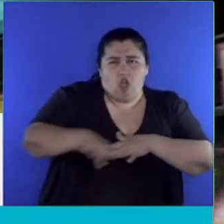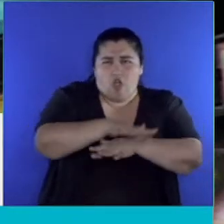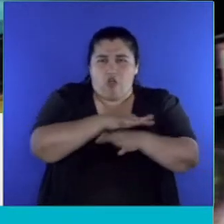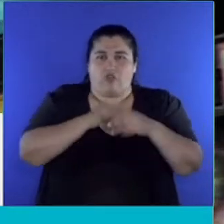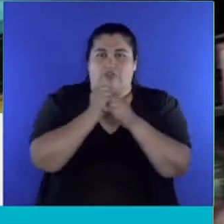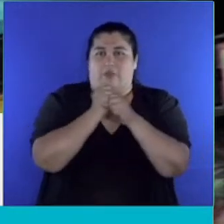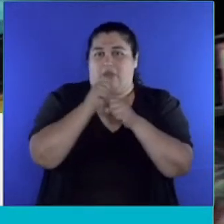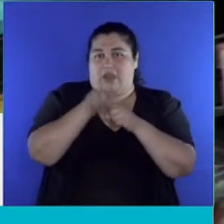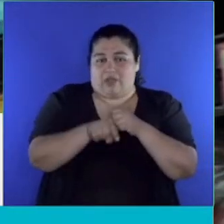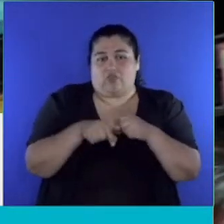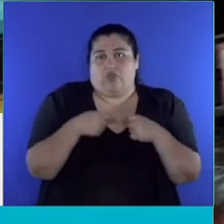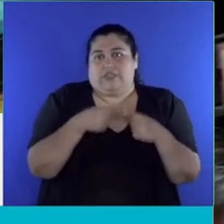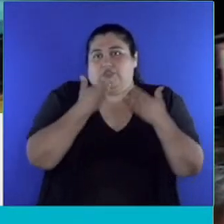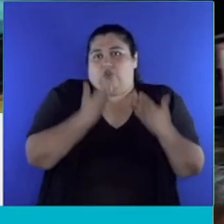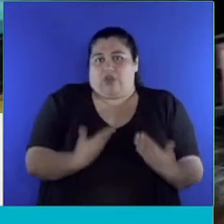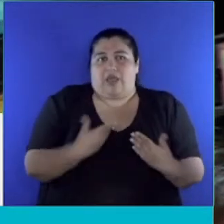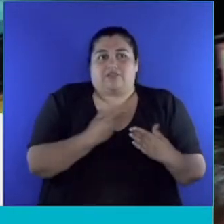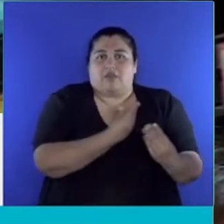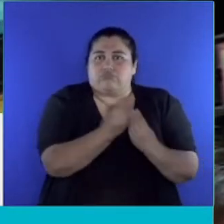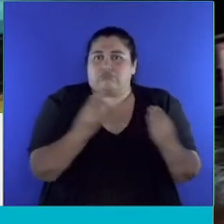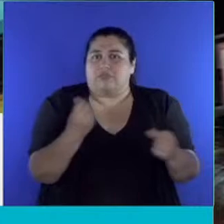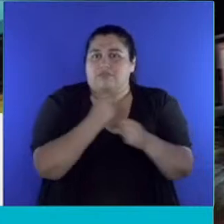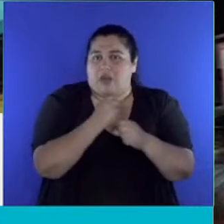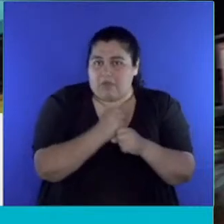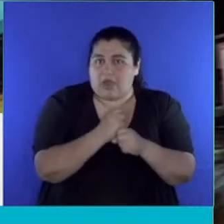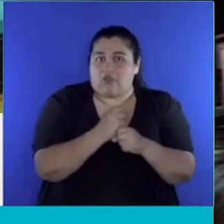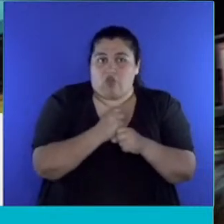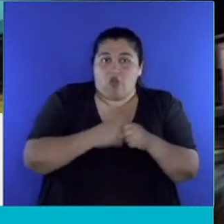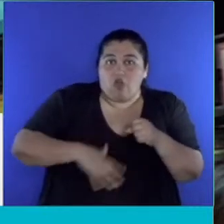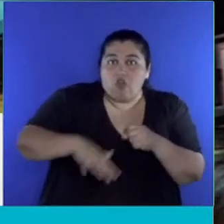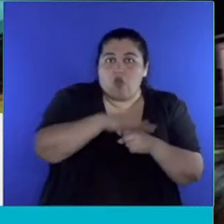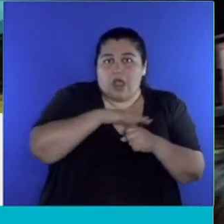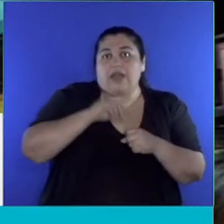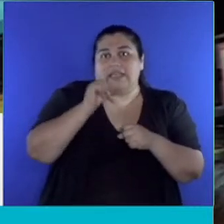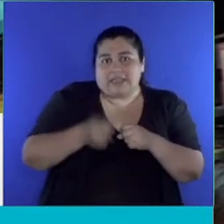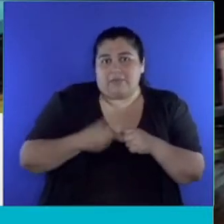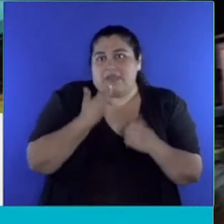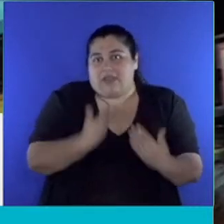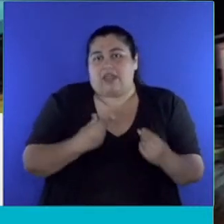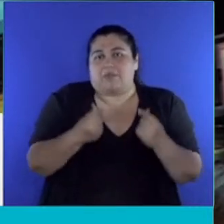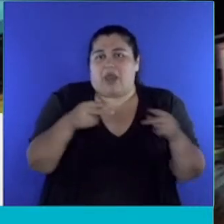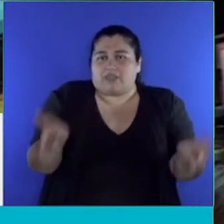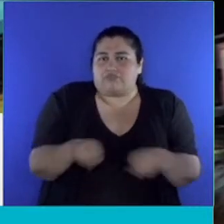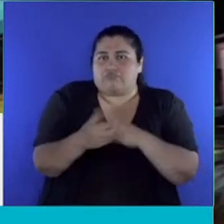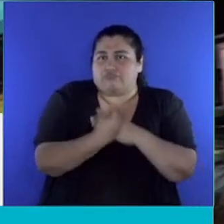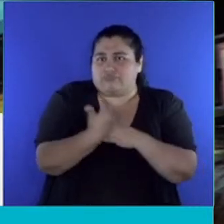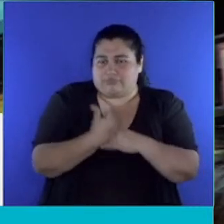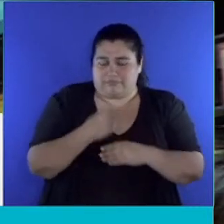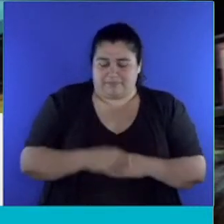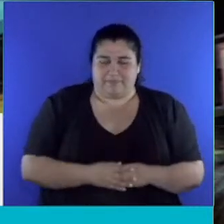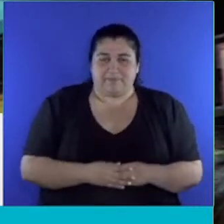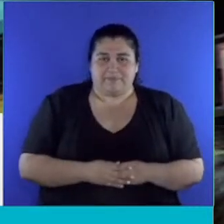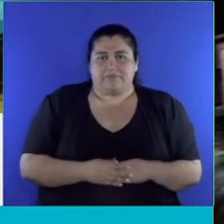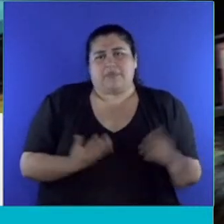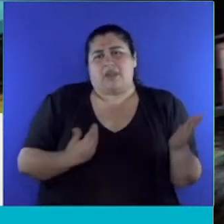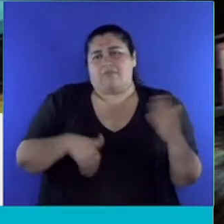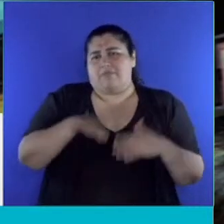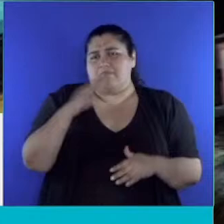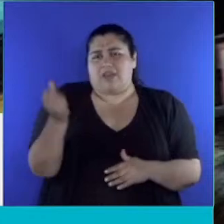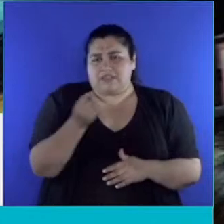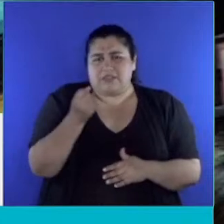generamos empleo a nivel local, sino que también generamos divisas a través del impacto de nuestras